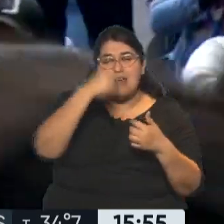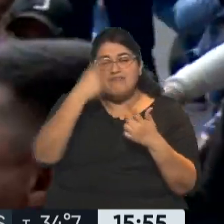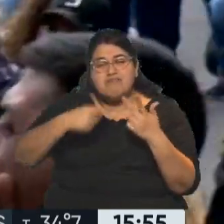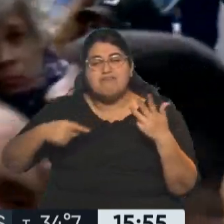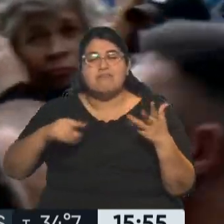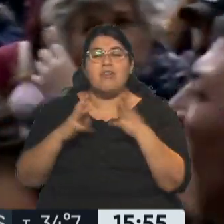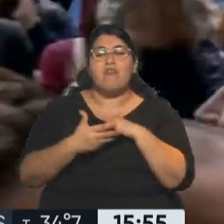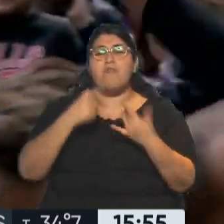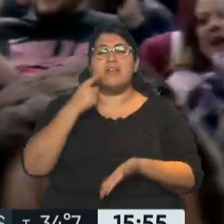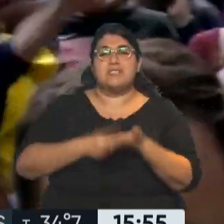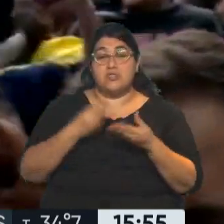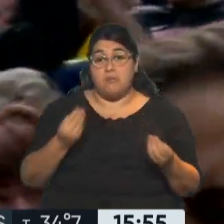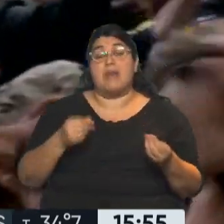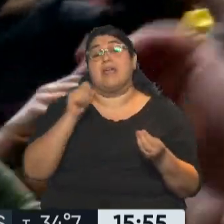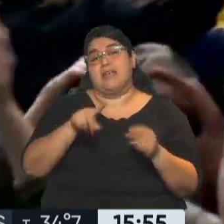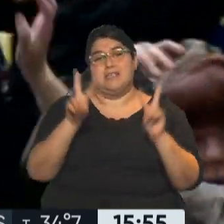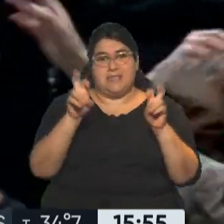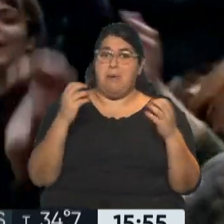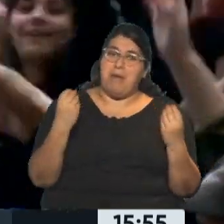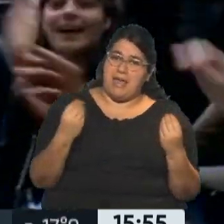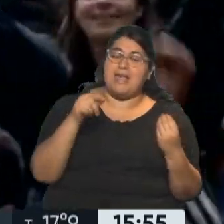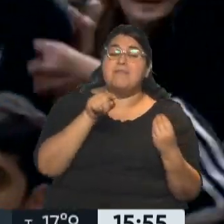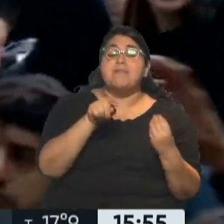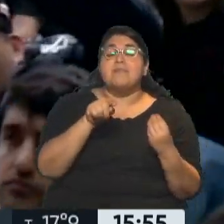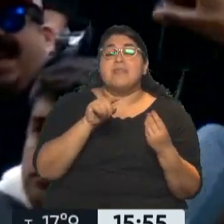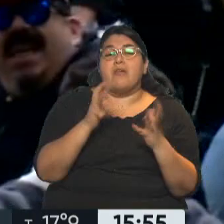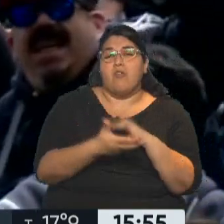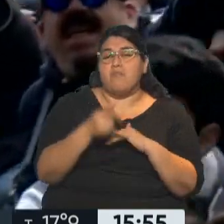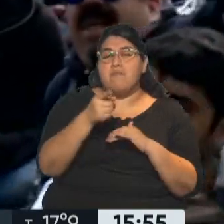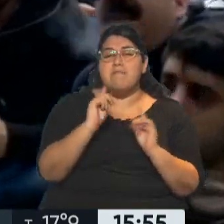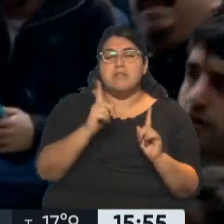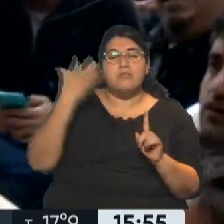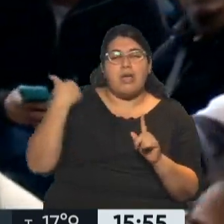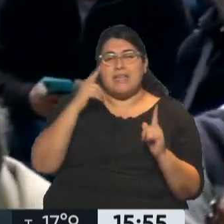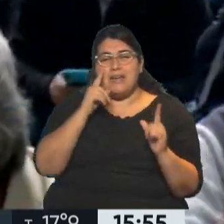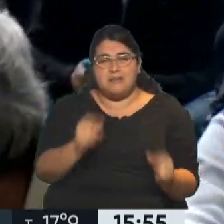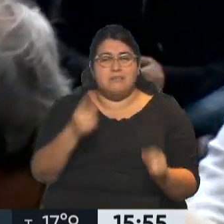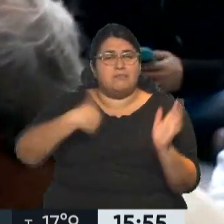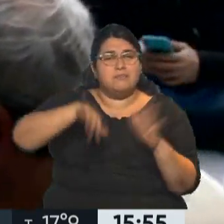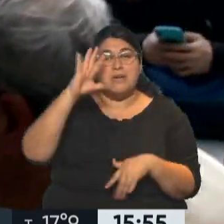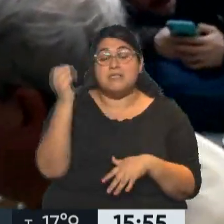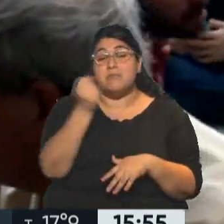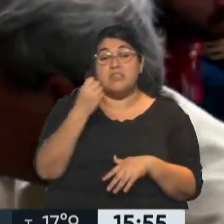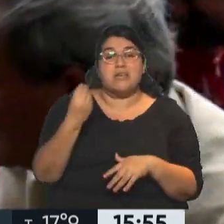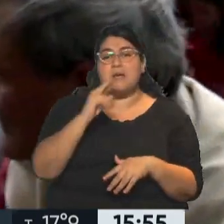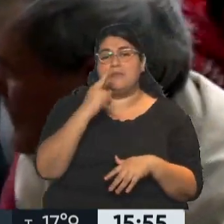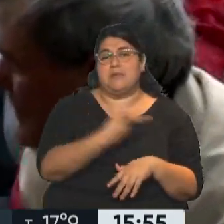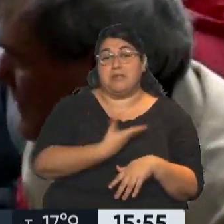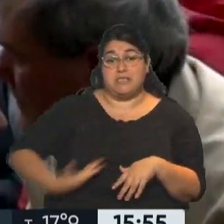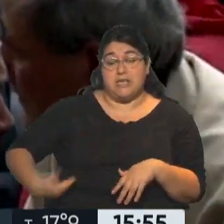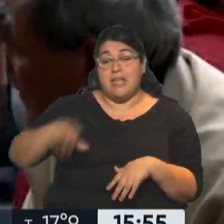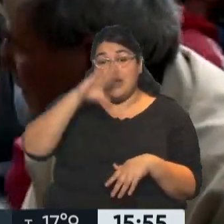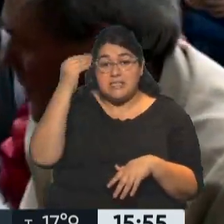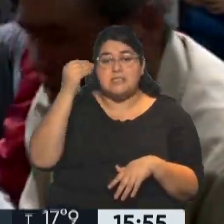de la medida a propósito justamente de los cuestionamientos recibidos uno de ellos el más importante el de la vicepresidenta cristina